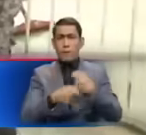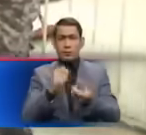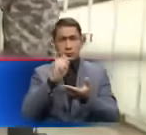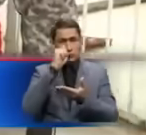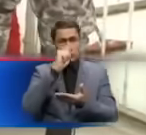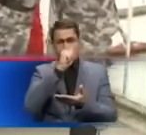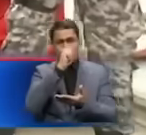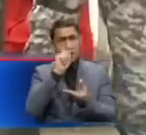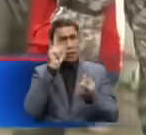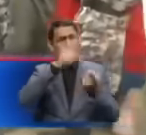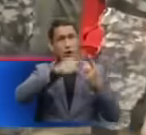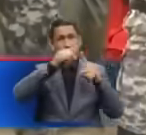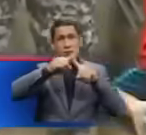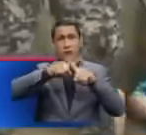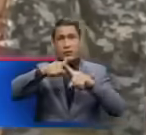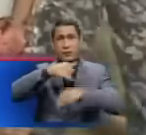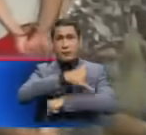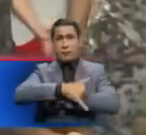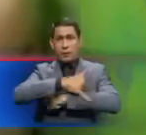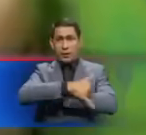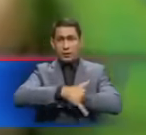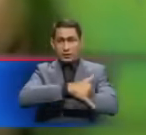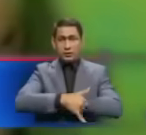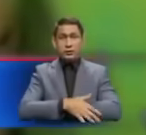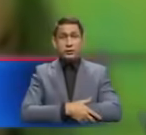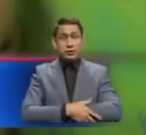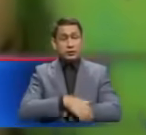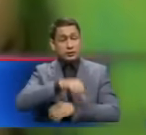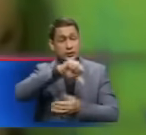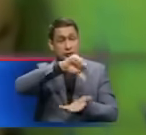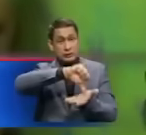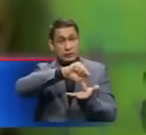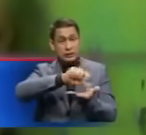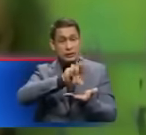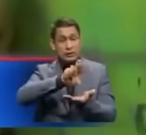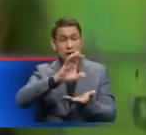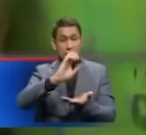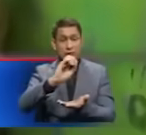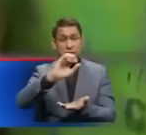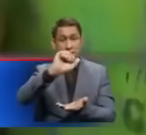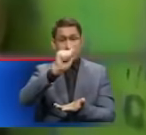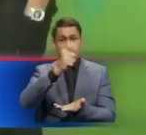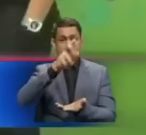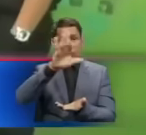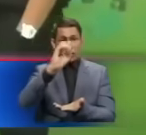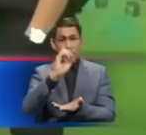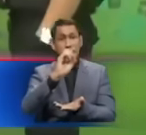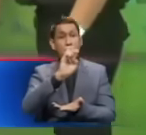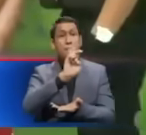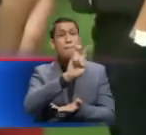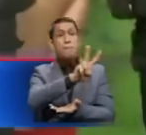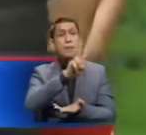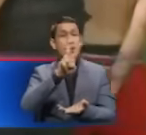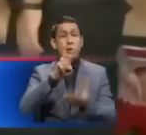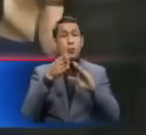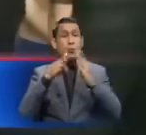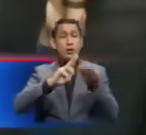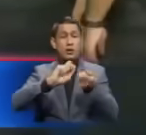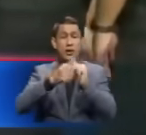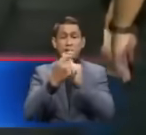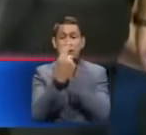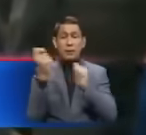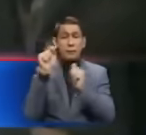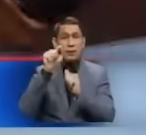y Paraguay hacia Europa y Asia. La ciudad tiene la peor tasa de homicidios del país, 22 por cada 100.000 habitantes,